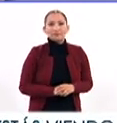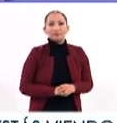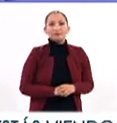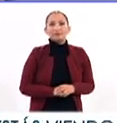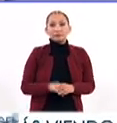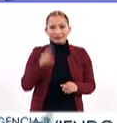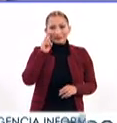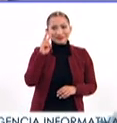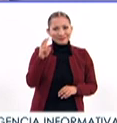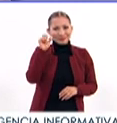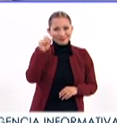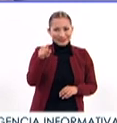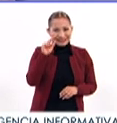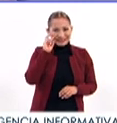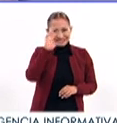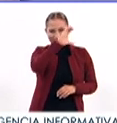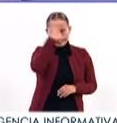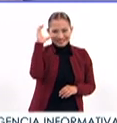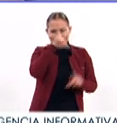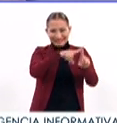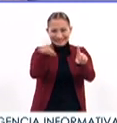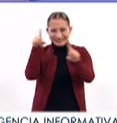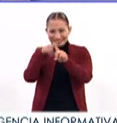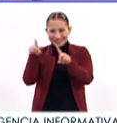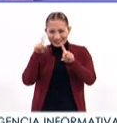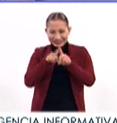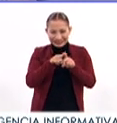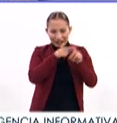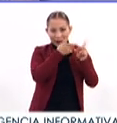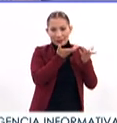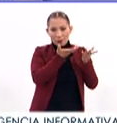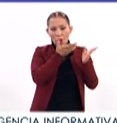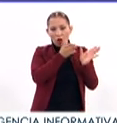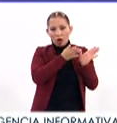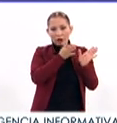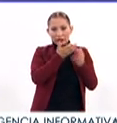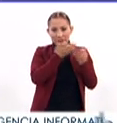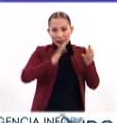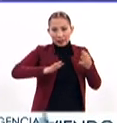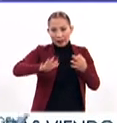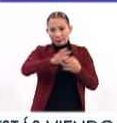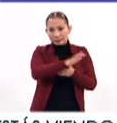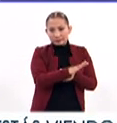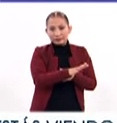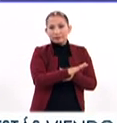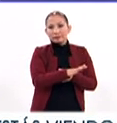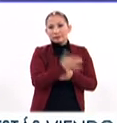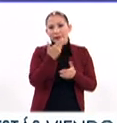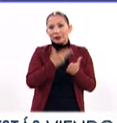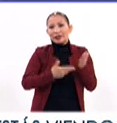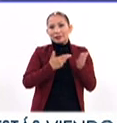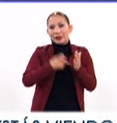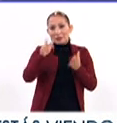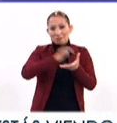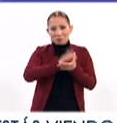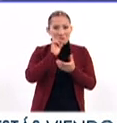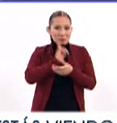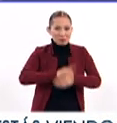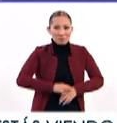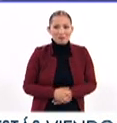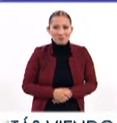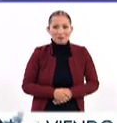Sí, estamos viendo precisamente imágenes de diversos, pues supongo que terrenos. Sí, en el taller. Esta, por ejemplo, es mi